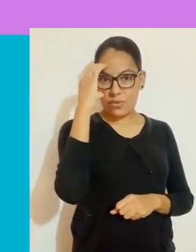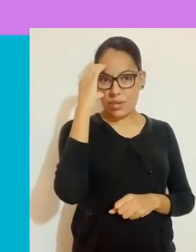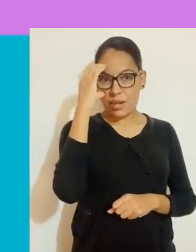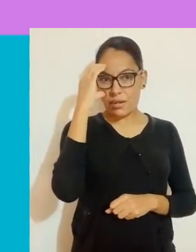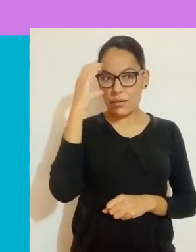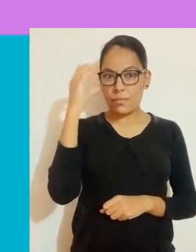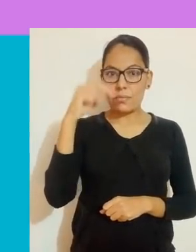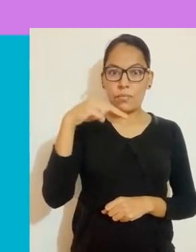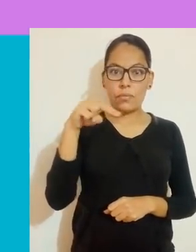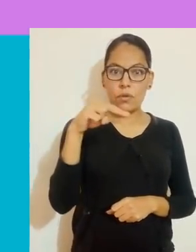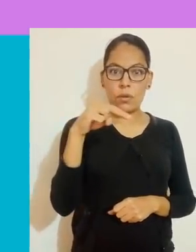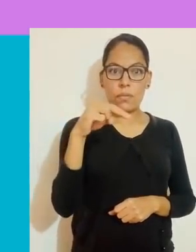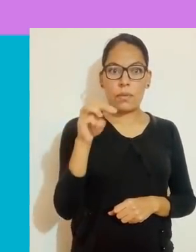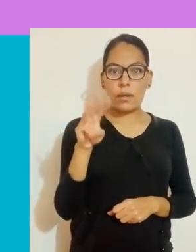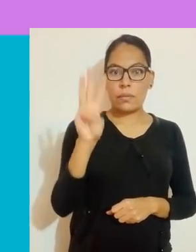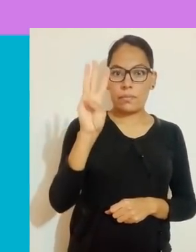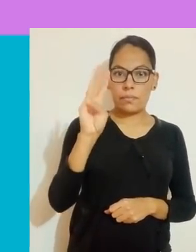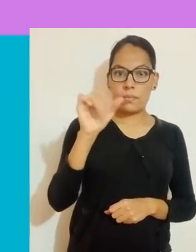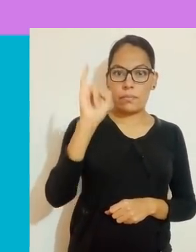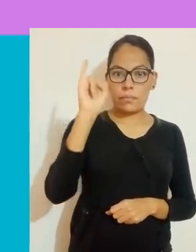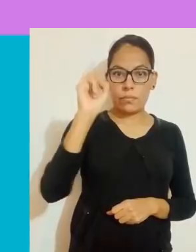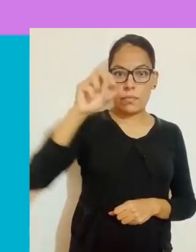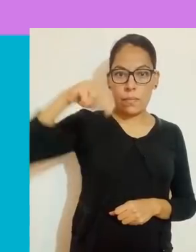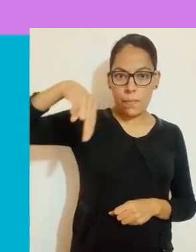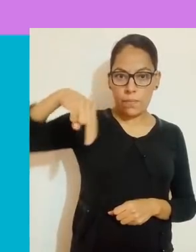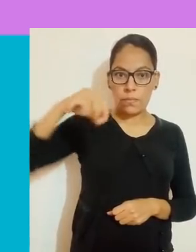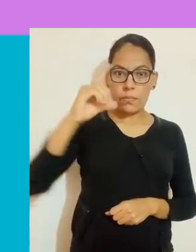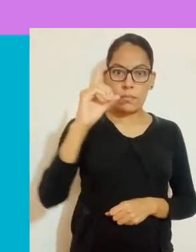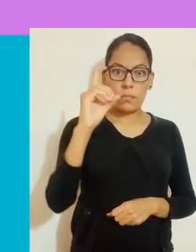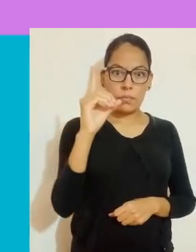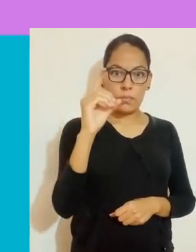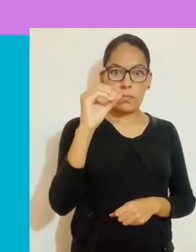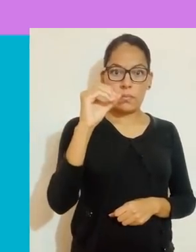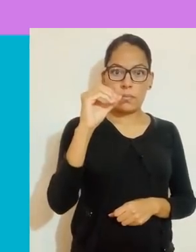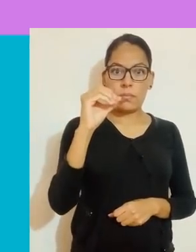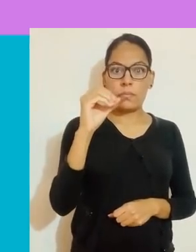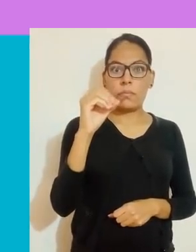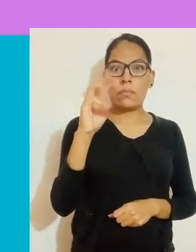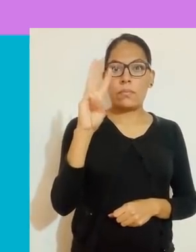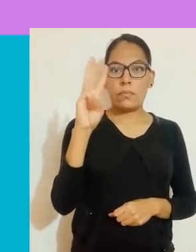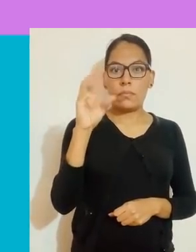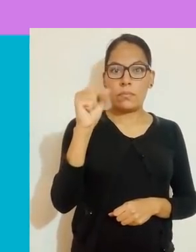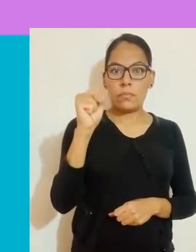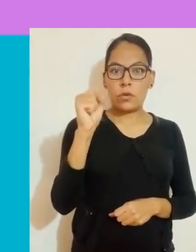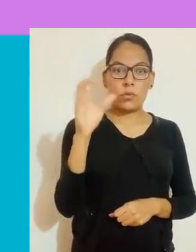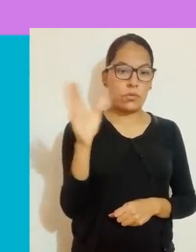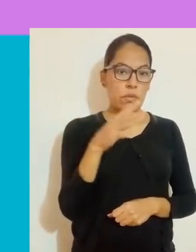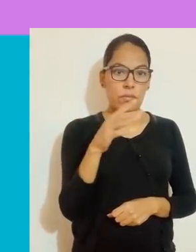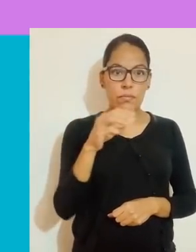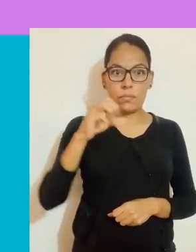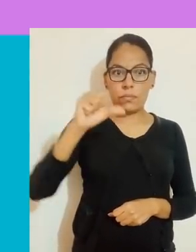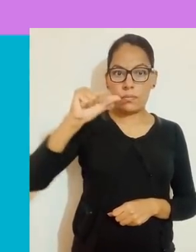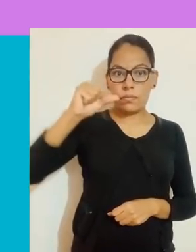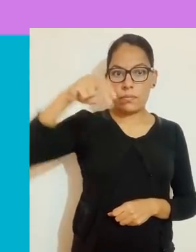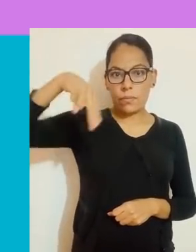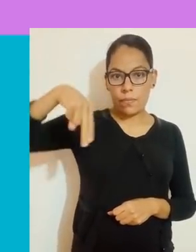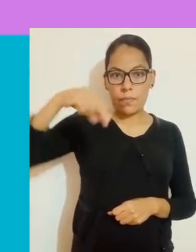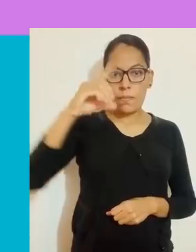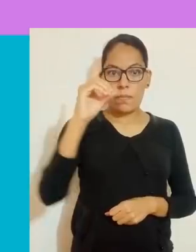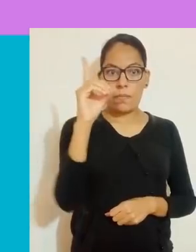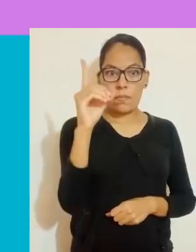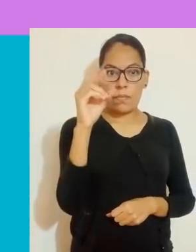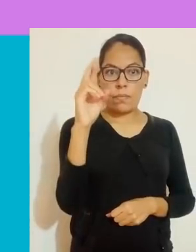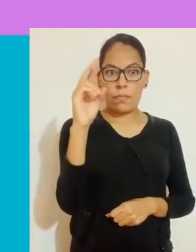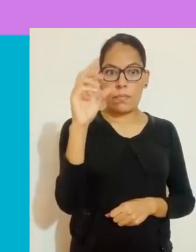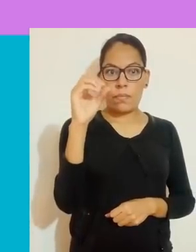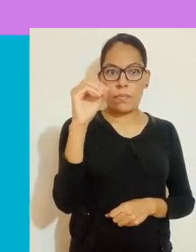Algo importante que debes de saber es que en Windows, Android y Linux, los programas y aplicaciones suelen